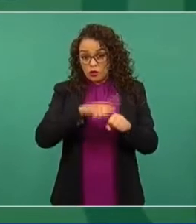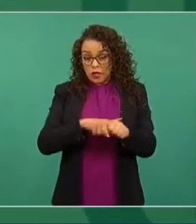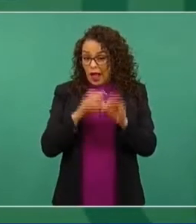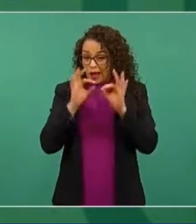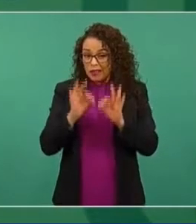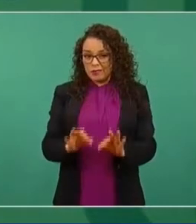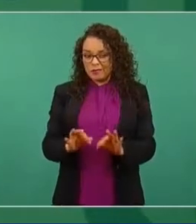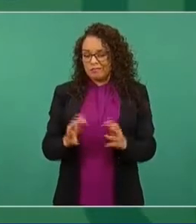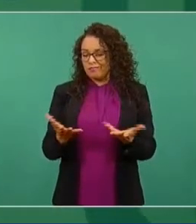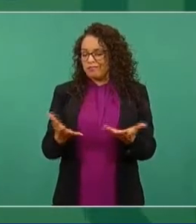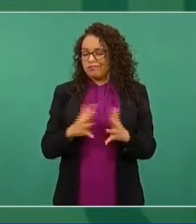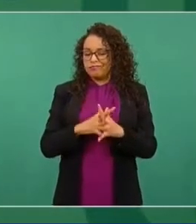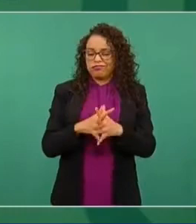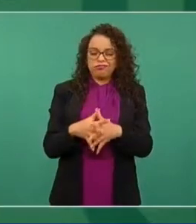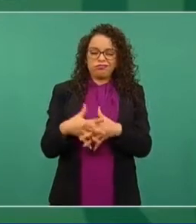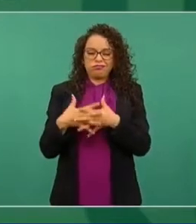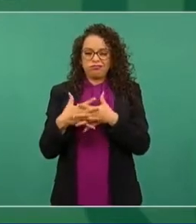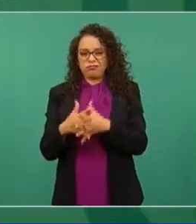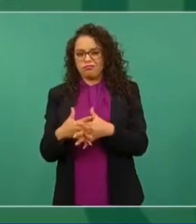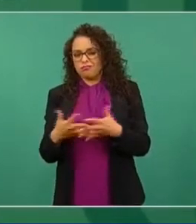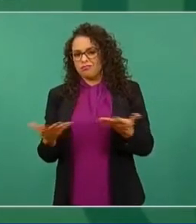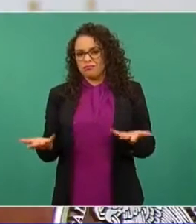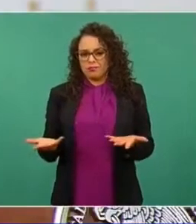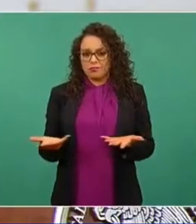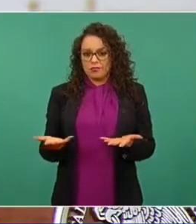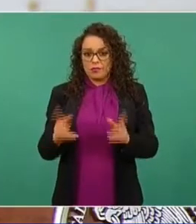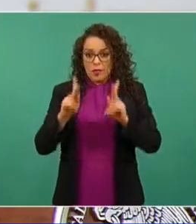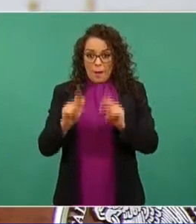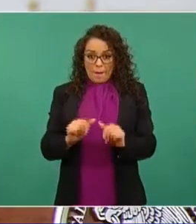porque la paz es fruto de la justicia.